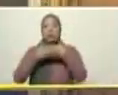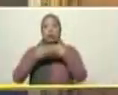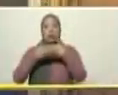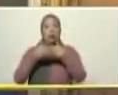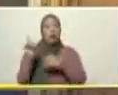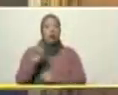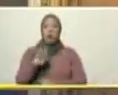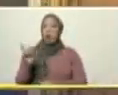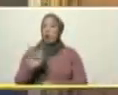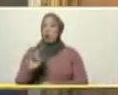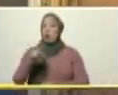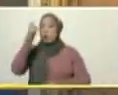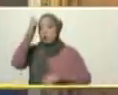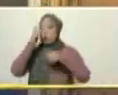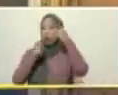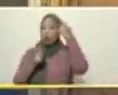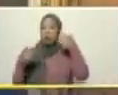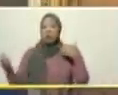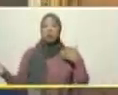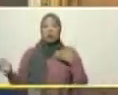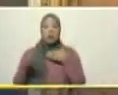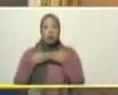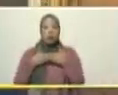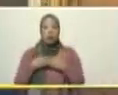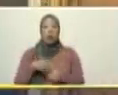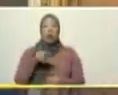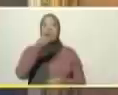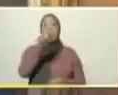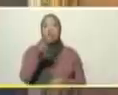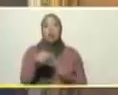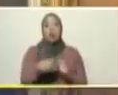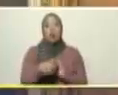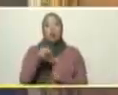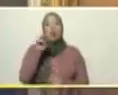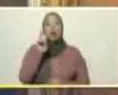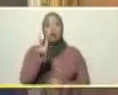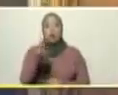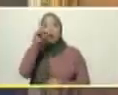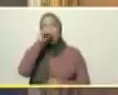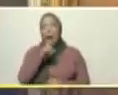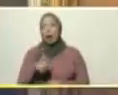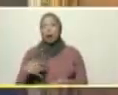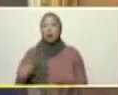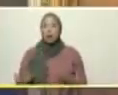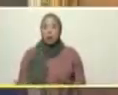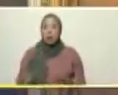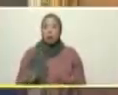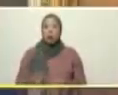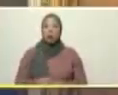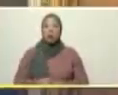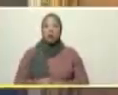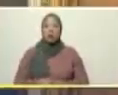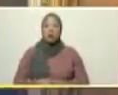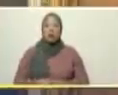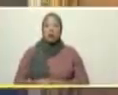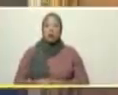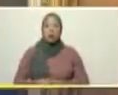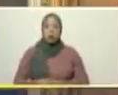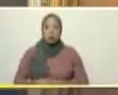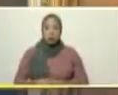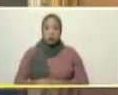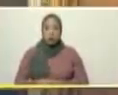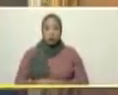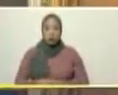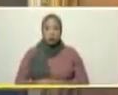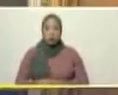Estado del año 2002, del cual estamos nosotros conmemorando sus 20 años, el comandante